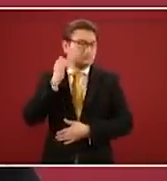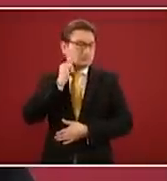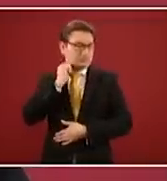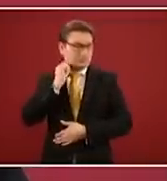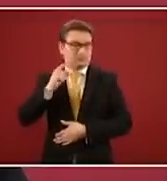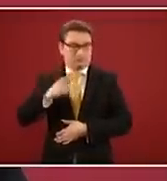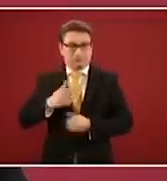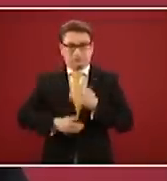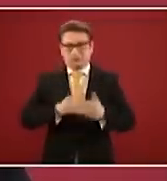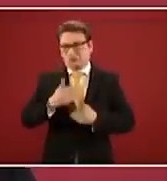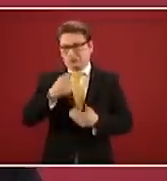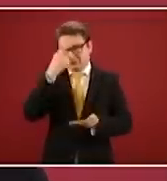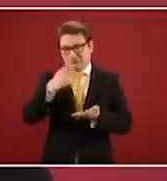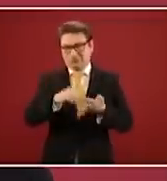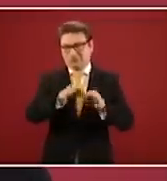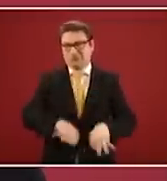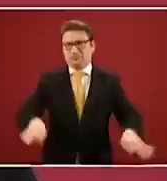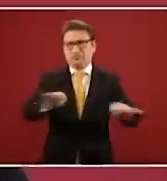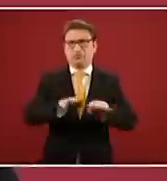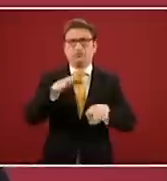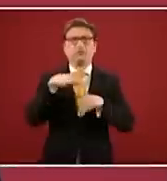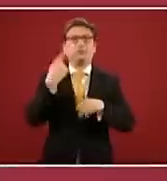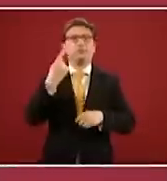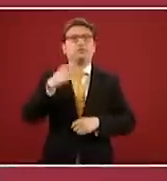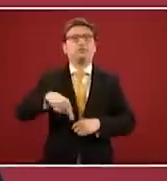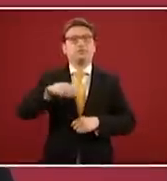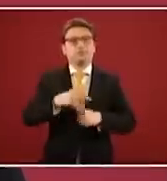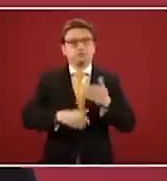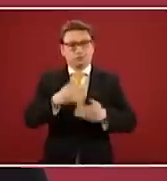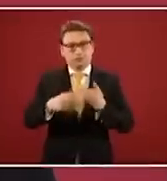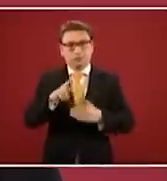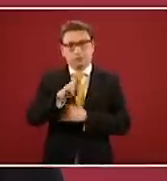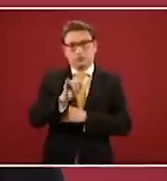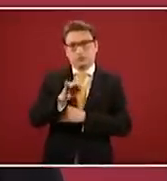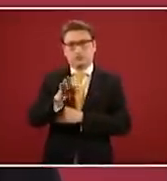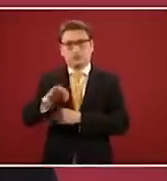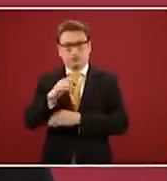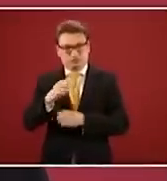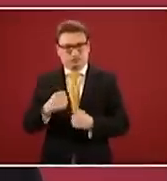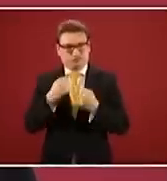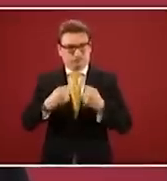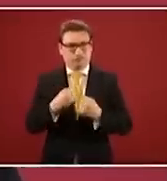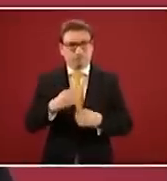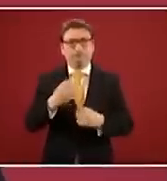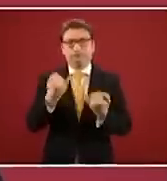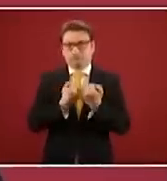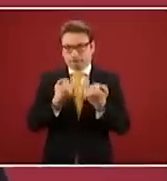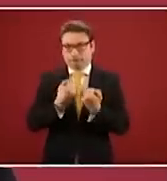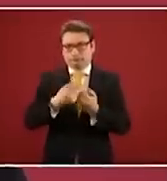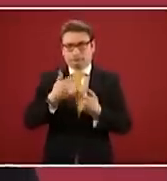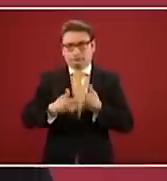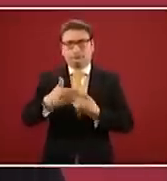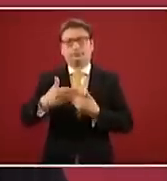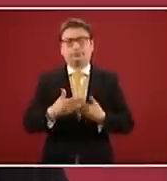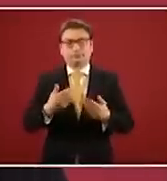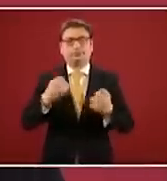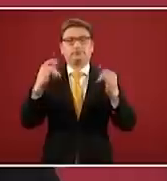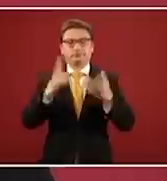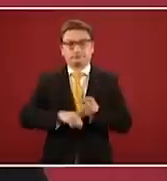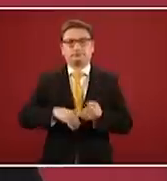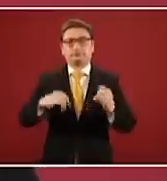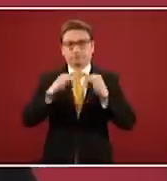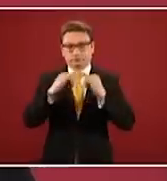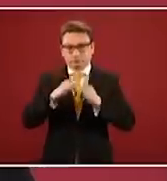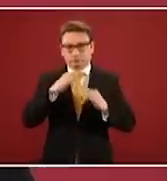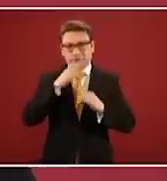que será un paso importante para poder fortalecer a la Unidad de Inteligencia Financiera y para tener un mejor diseño institucional.